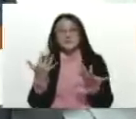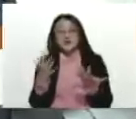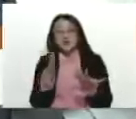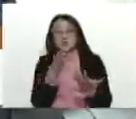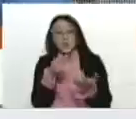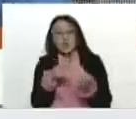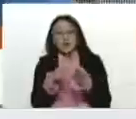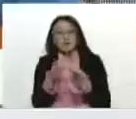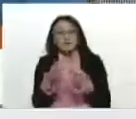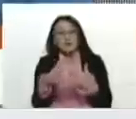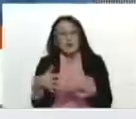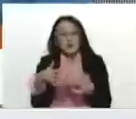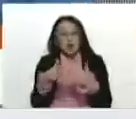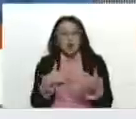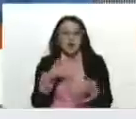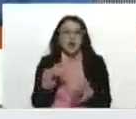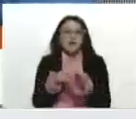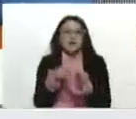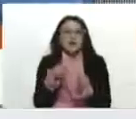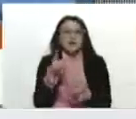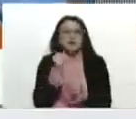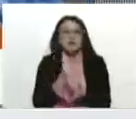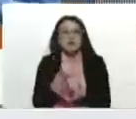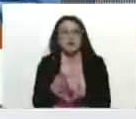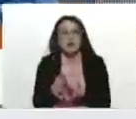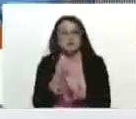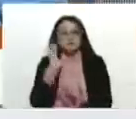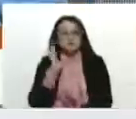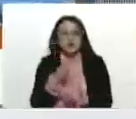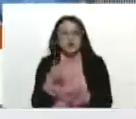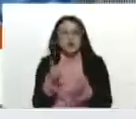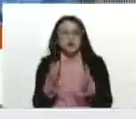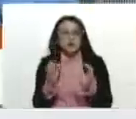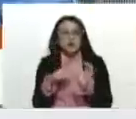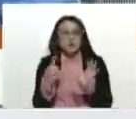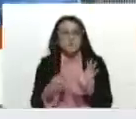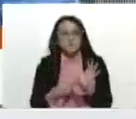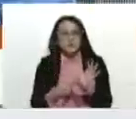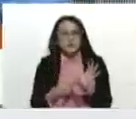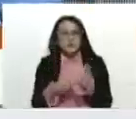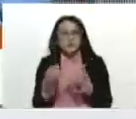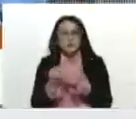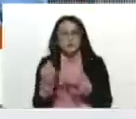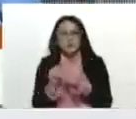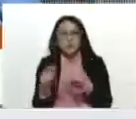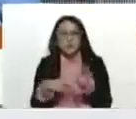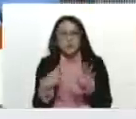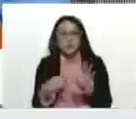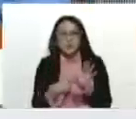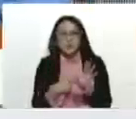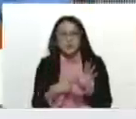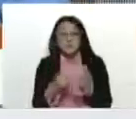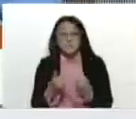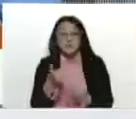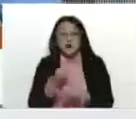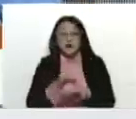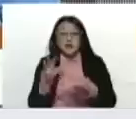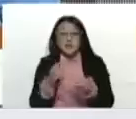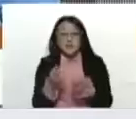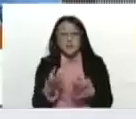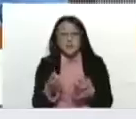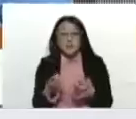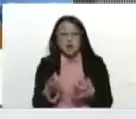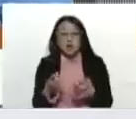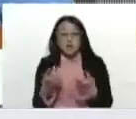atrapar a Estados Unidos tampoco van a querer ir a trabajar entonces es un absurdo técnico completo La dolarización unilateral que incluso es más grave que una moneda